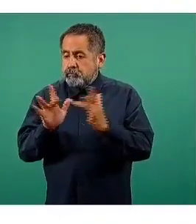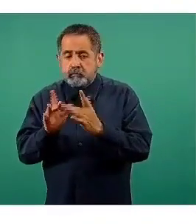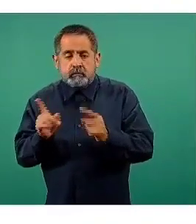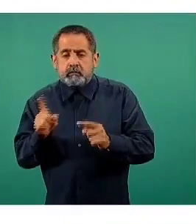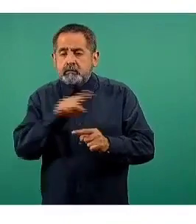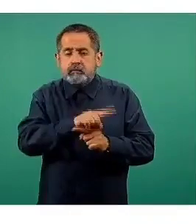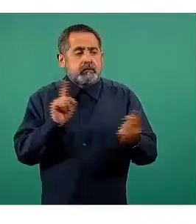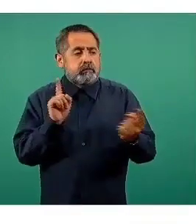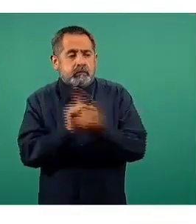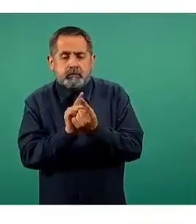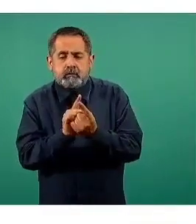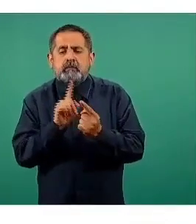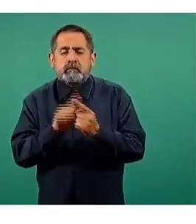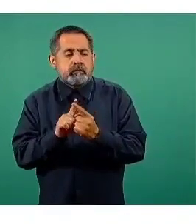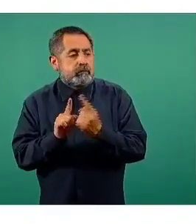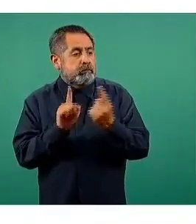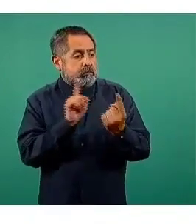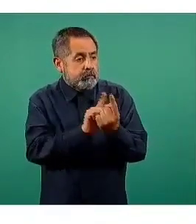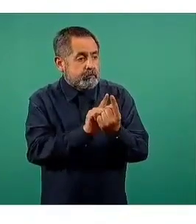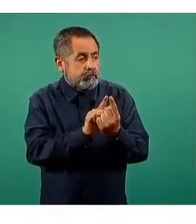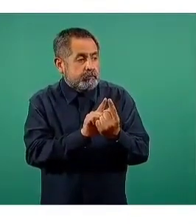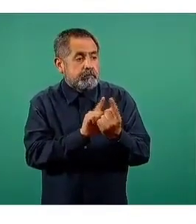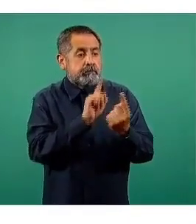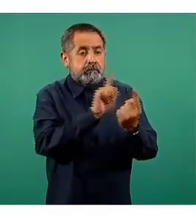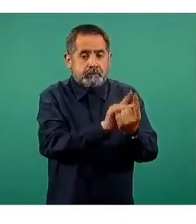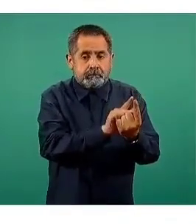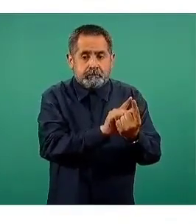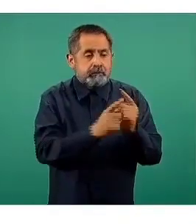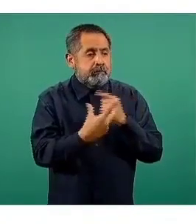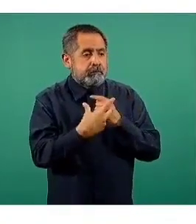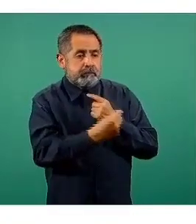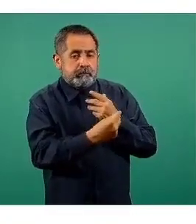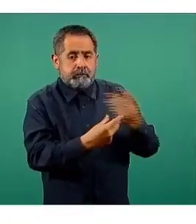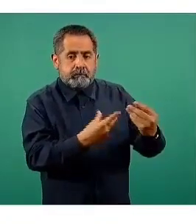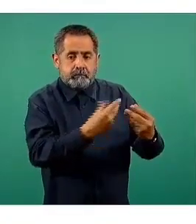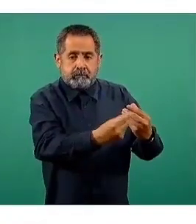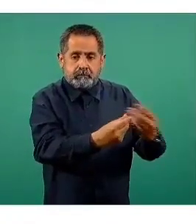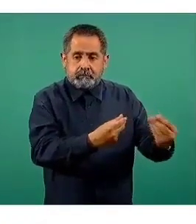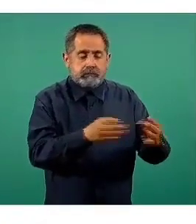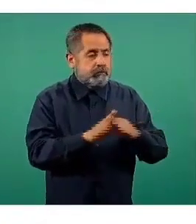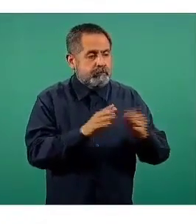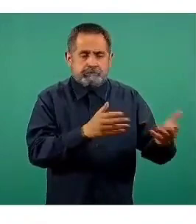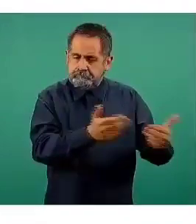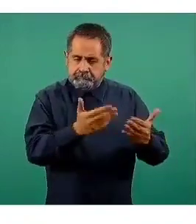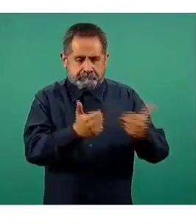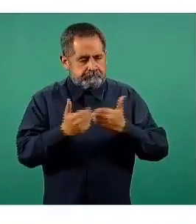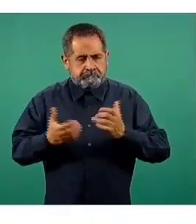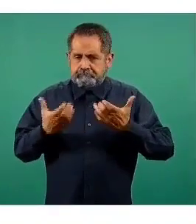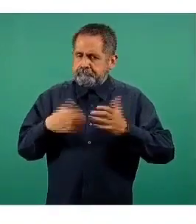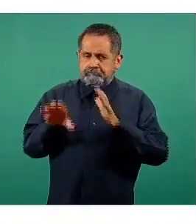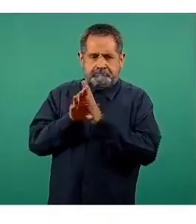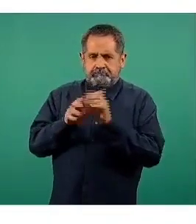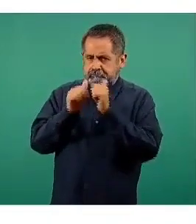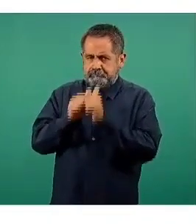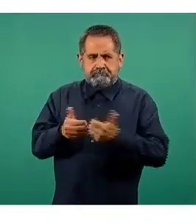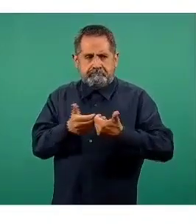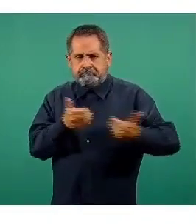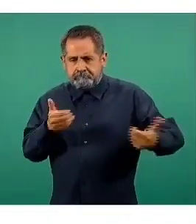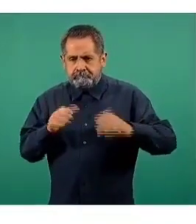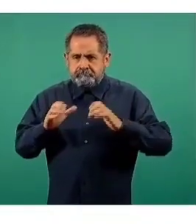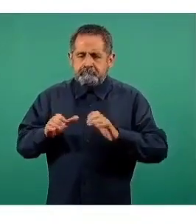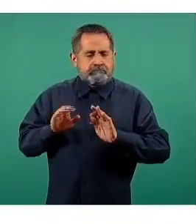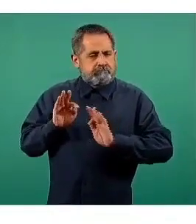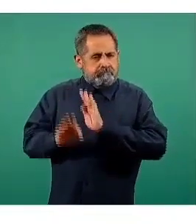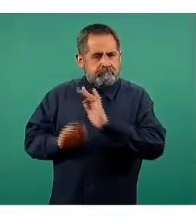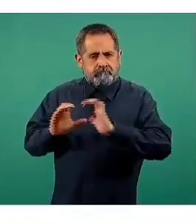y aprovechar con esta brigada de pasar mensajes sobre factores de riesgo de formas graves de COVID-19, como son el